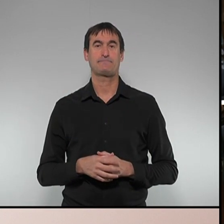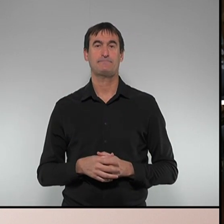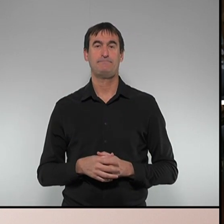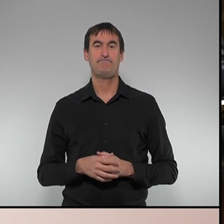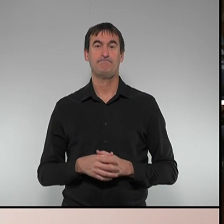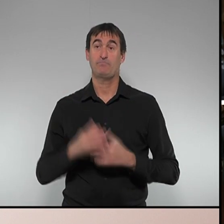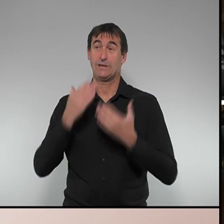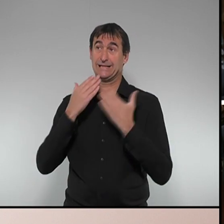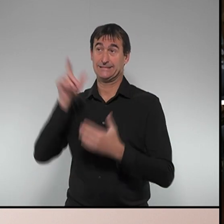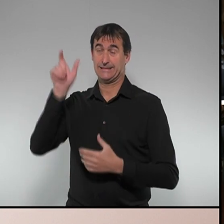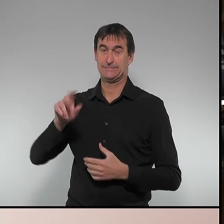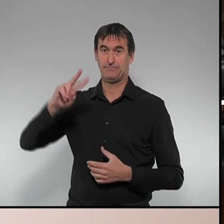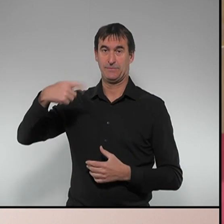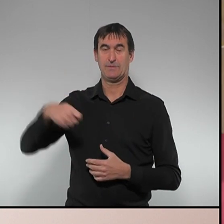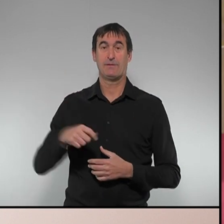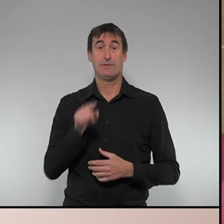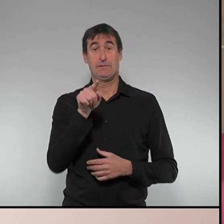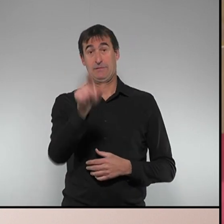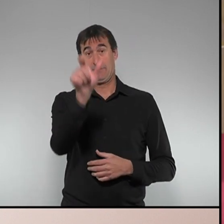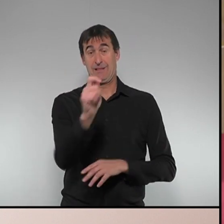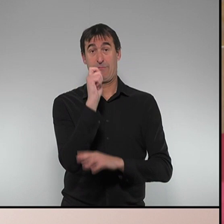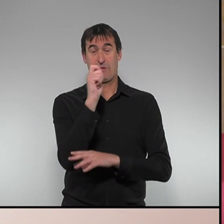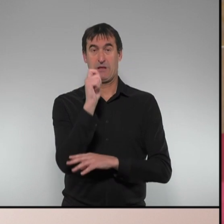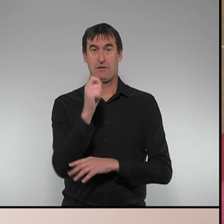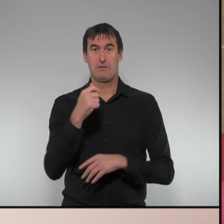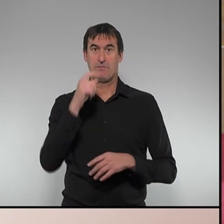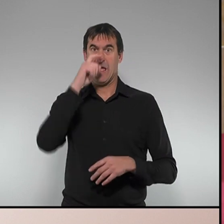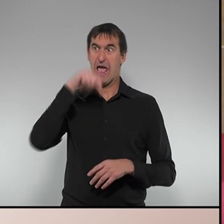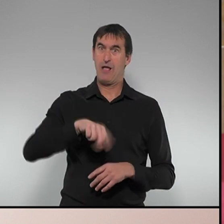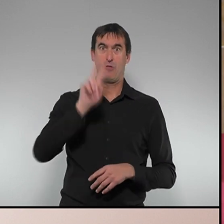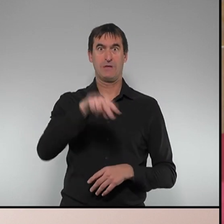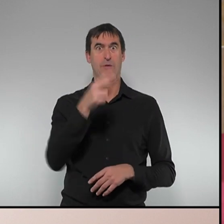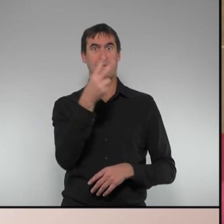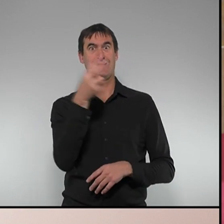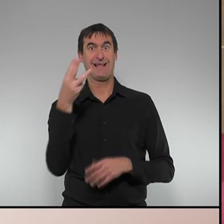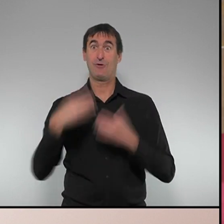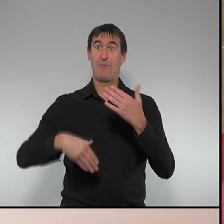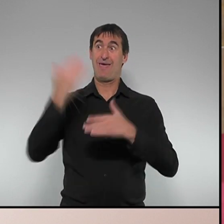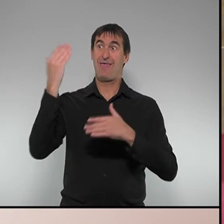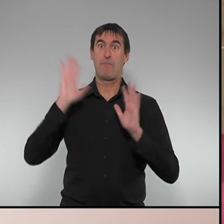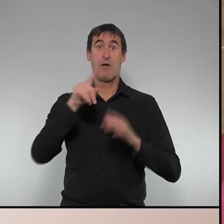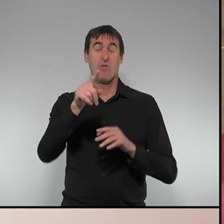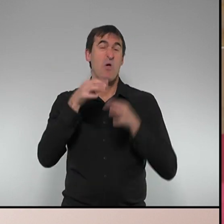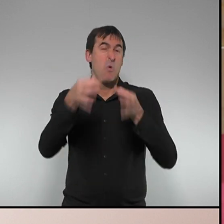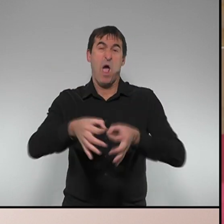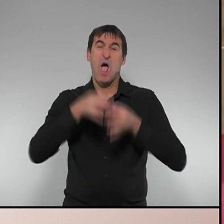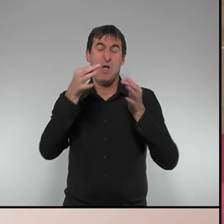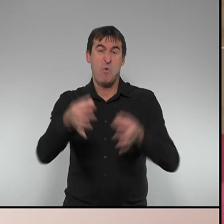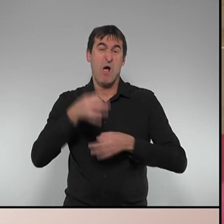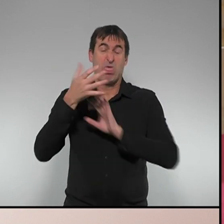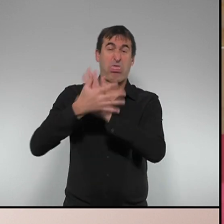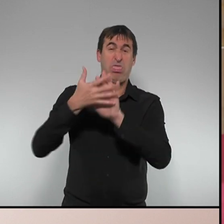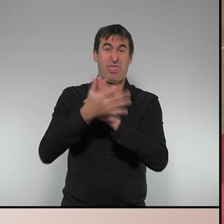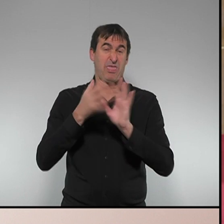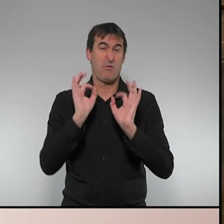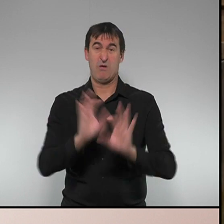Moltes gràcies, vicepresidenta. Senyor diputat, veig que comença l'any 2023, però vostè continua amb la seva frivolitat habitual. En tot